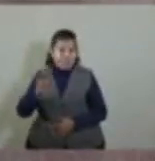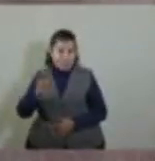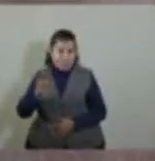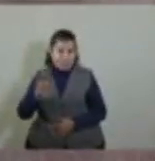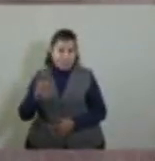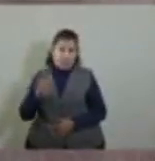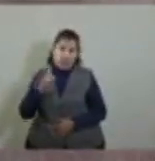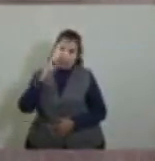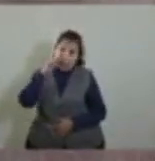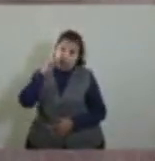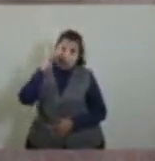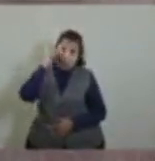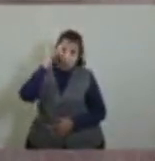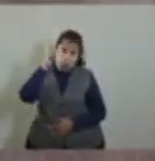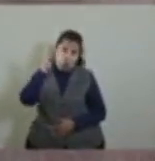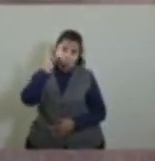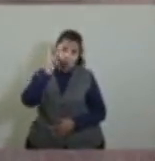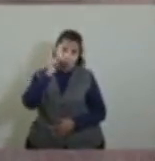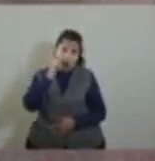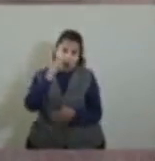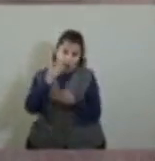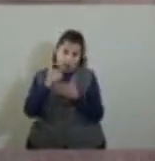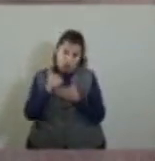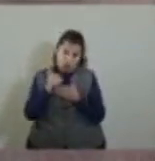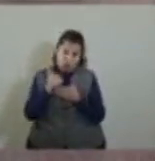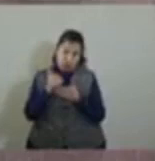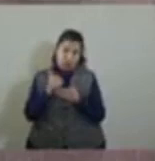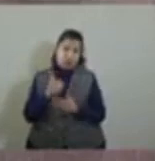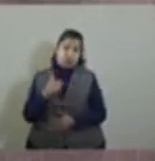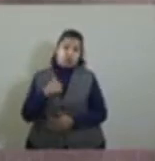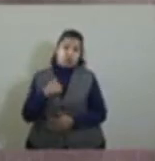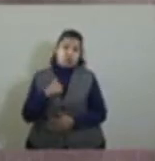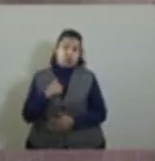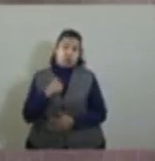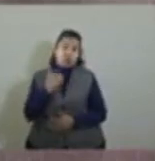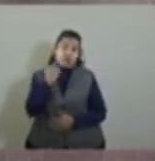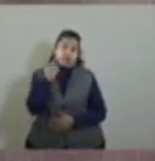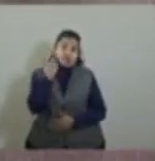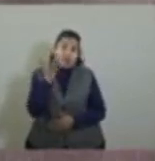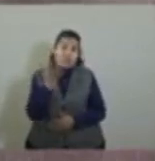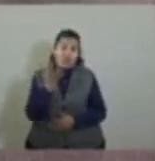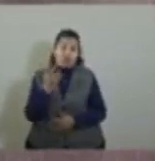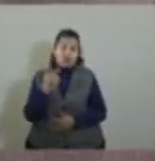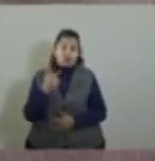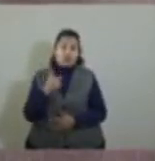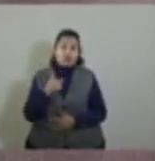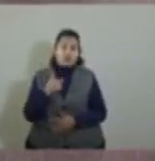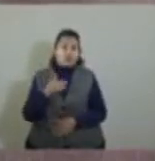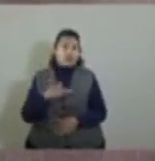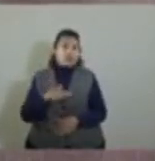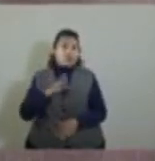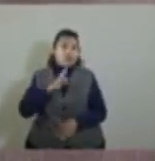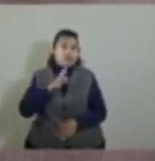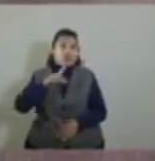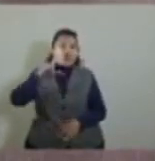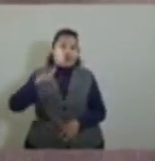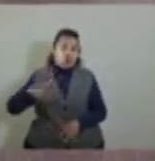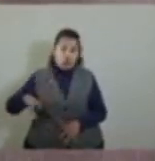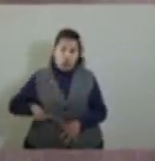ojalá y Dios lo permita, es ser el mejor gobernador que haya tenido Zacatecas.